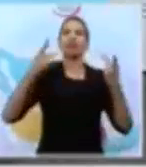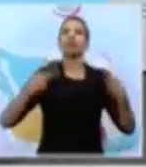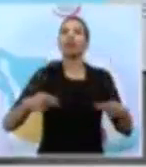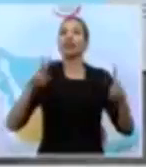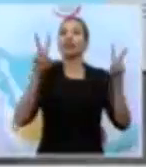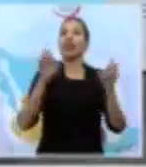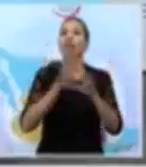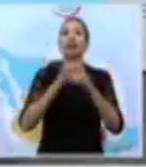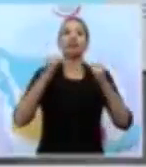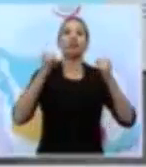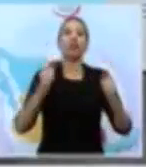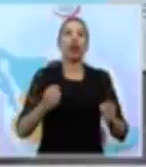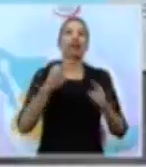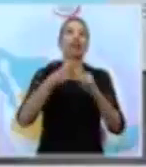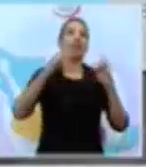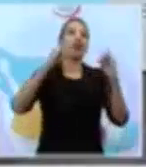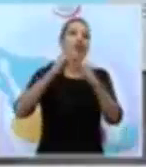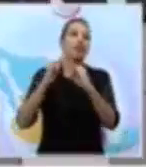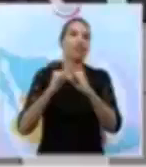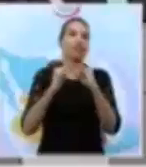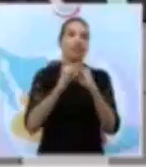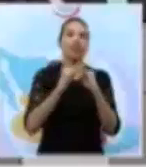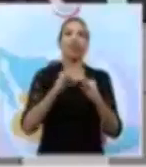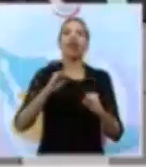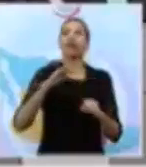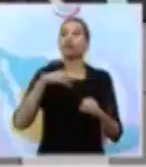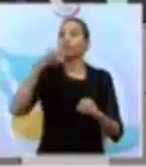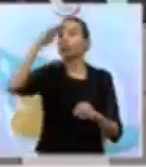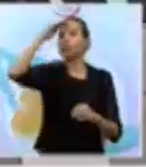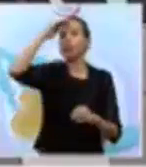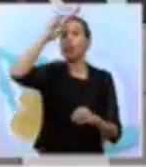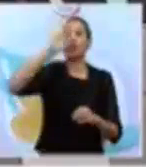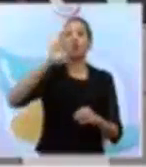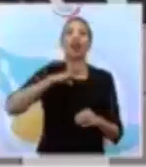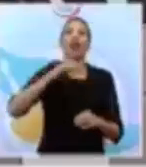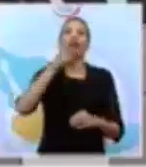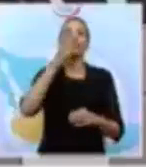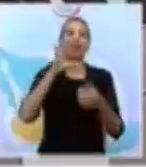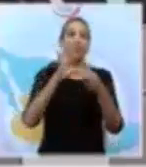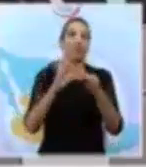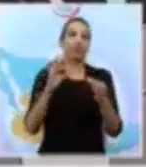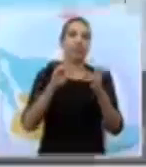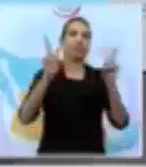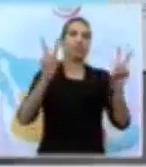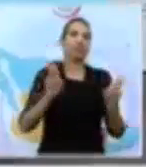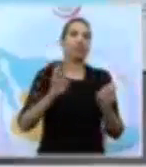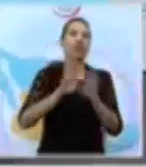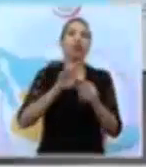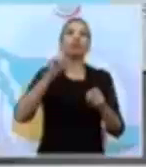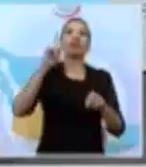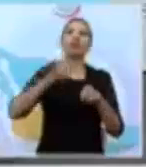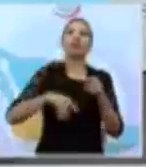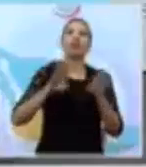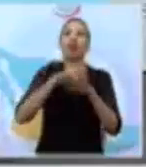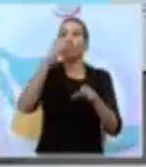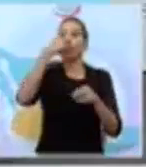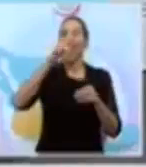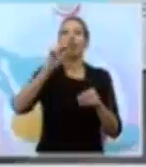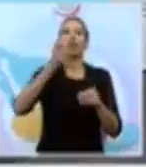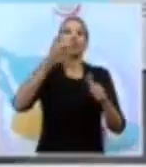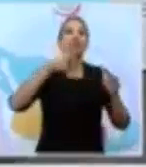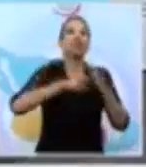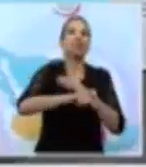de fortalecimiento institucional. Yo creo que las referencias al tema de combate a